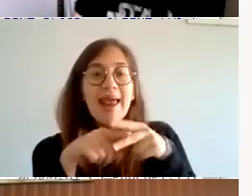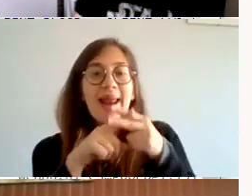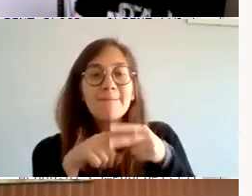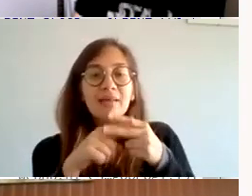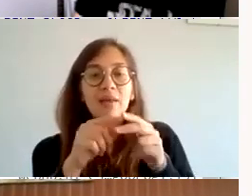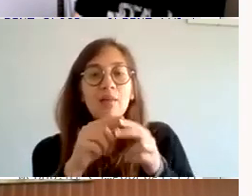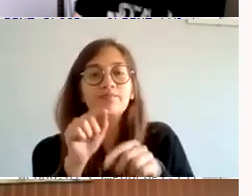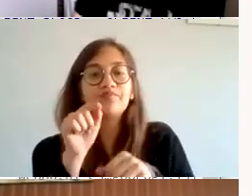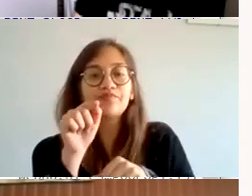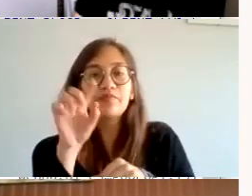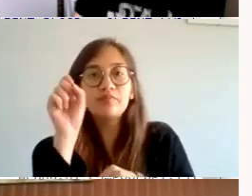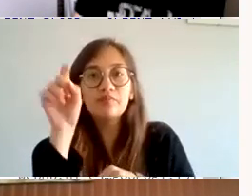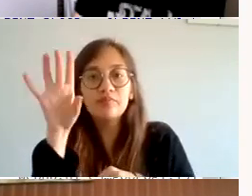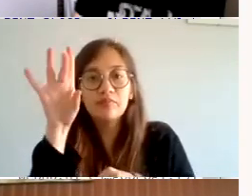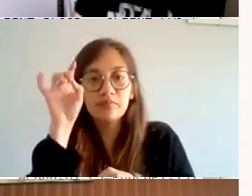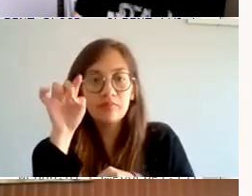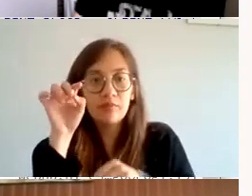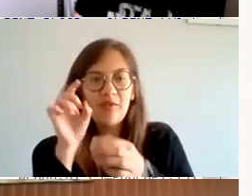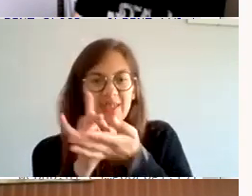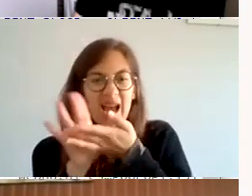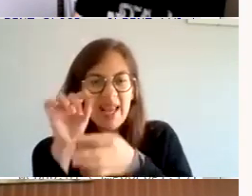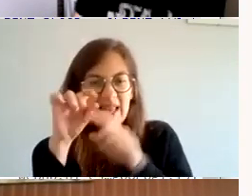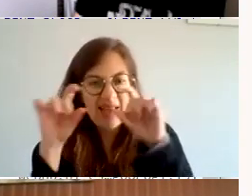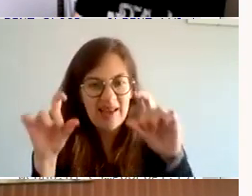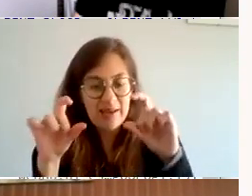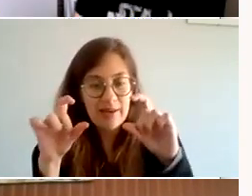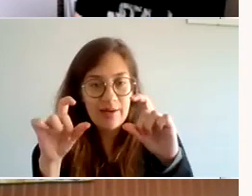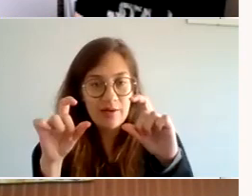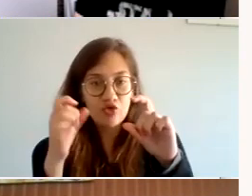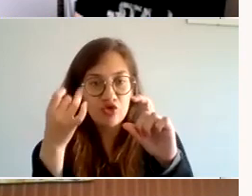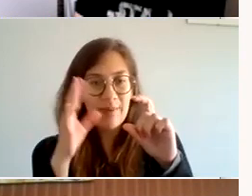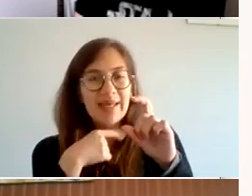abajito, voy a ver solamente el código.